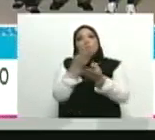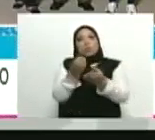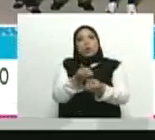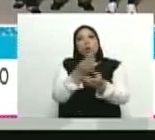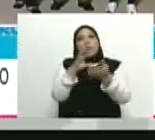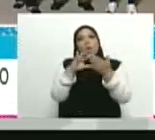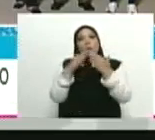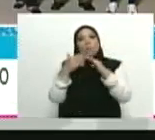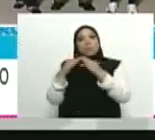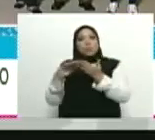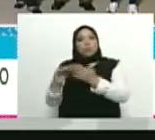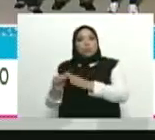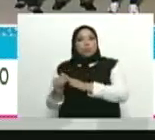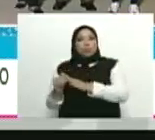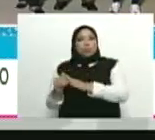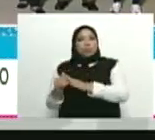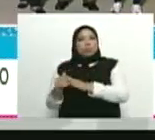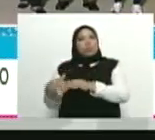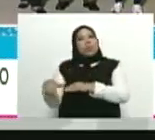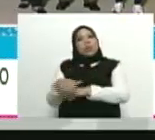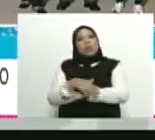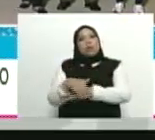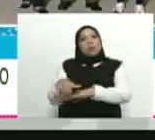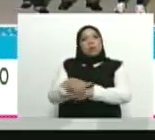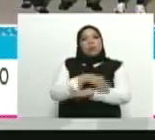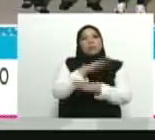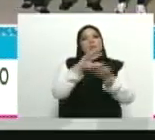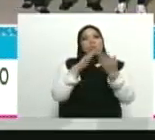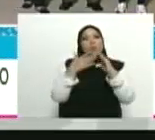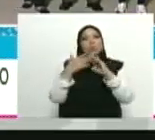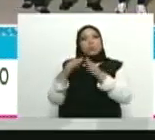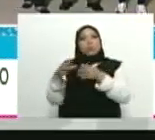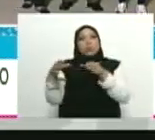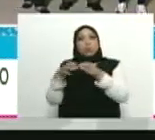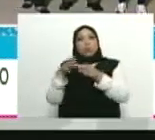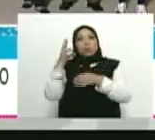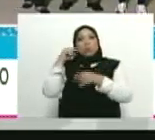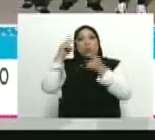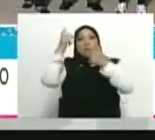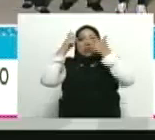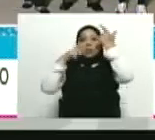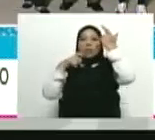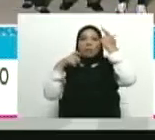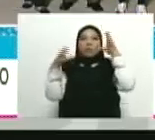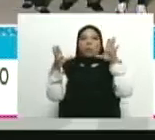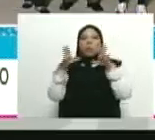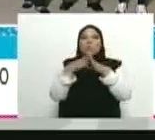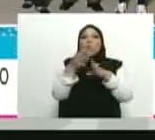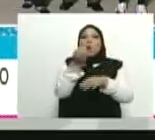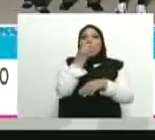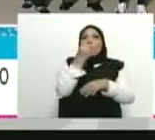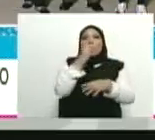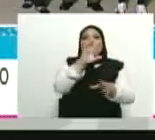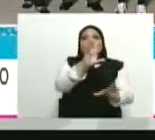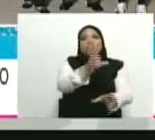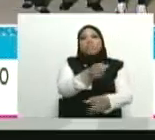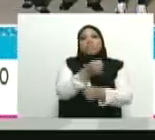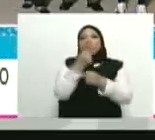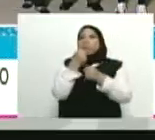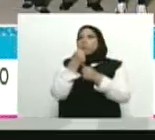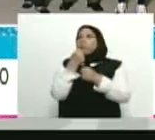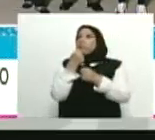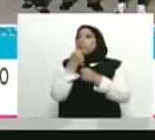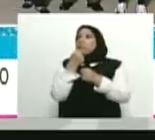comunas, jefas y jefes de calle, de comunidad, de VC, los CLAP, todo el poder popular, de